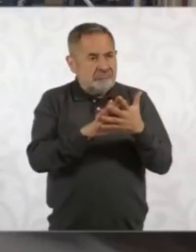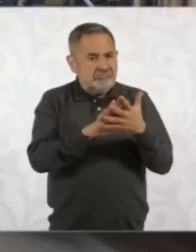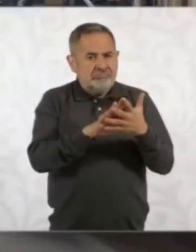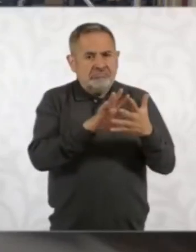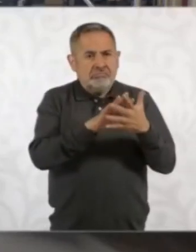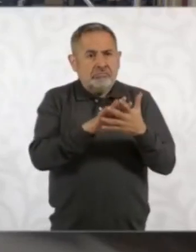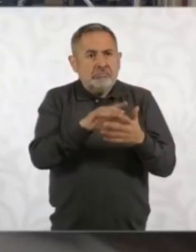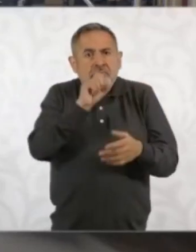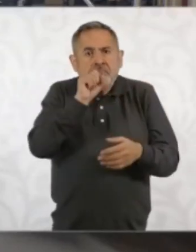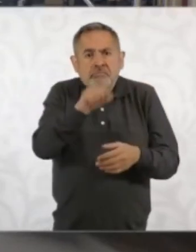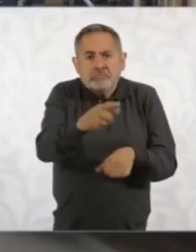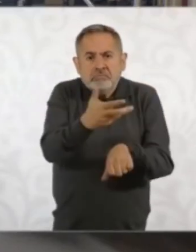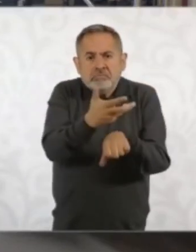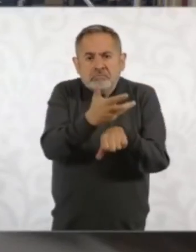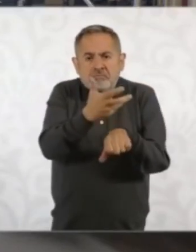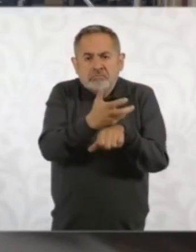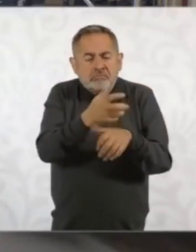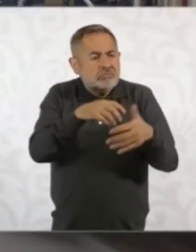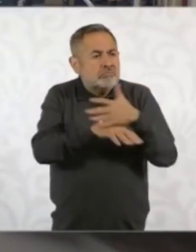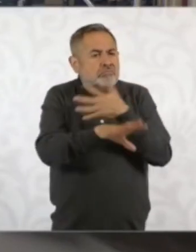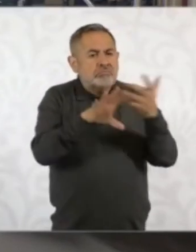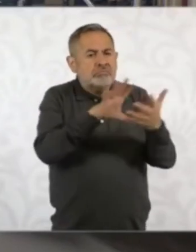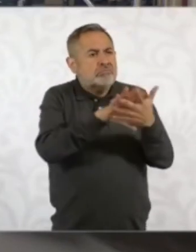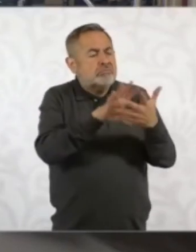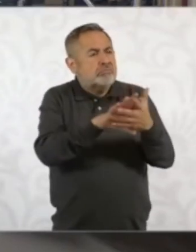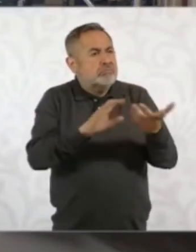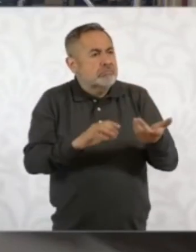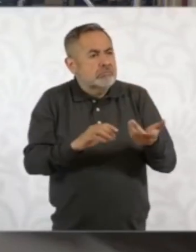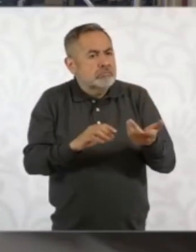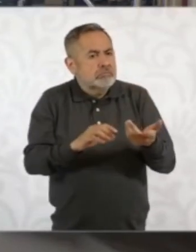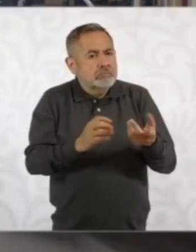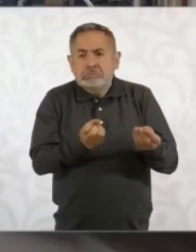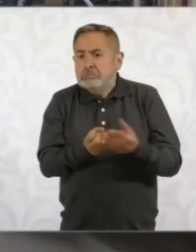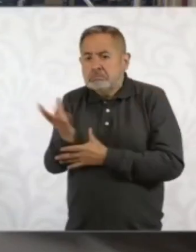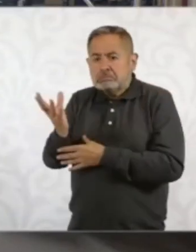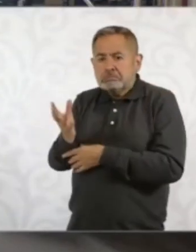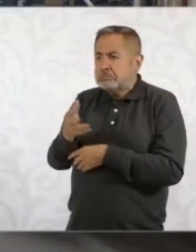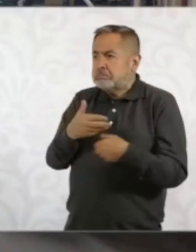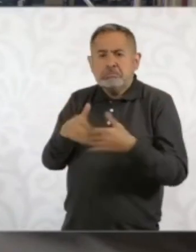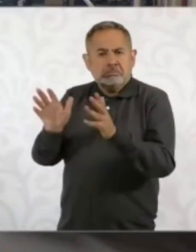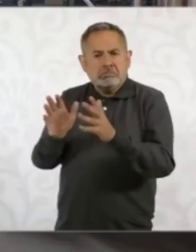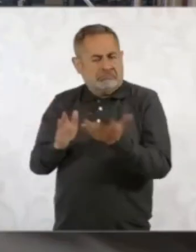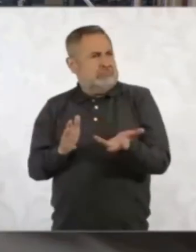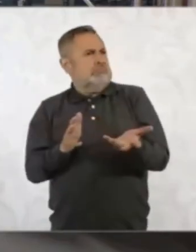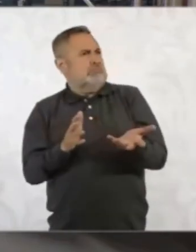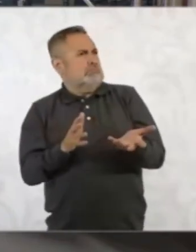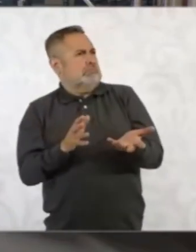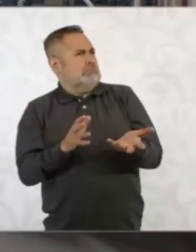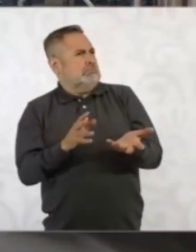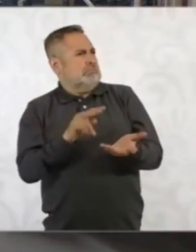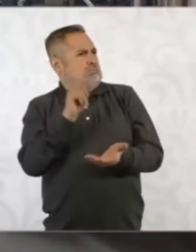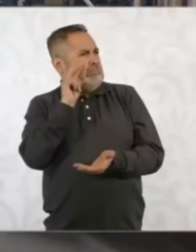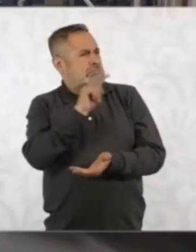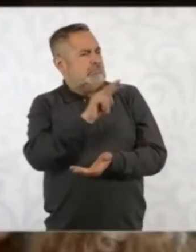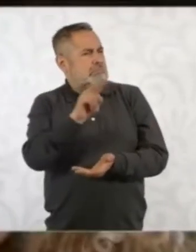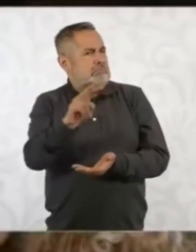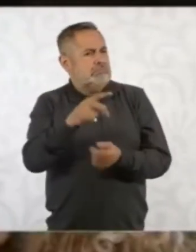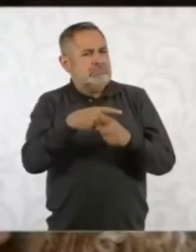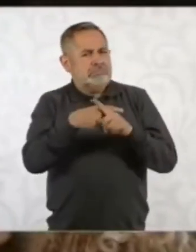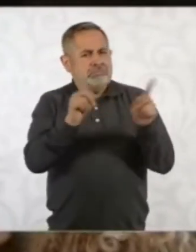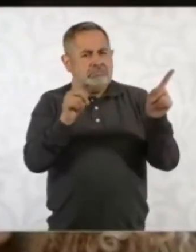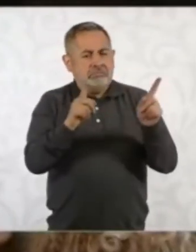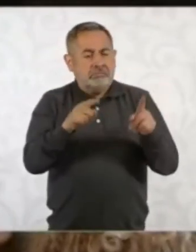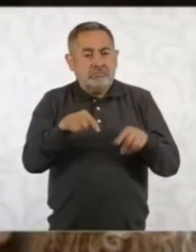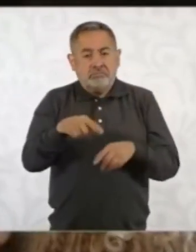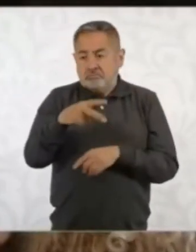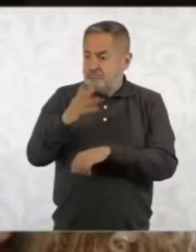ciudadanos estadounidenses y que cubrieron penas y hoy están fuera de la cárcel. Es decir, hay un contraste entre las penas